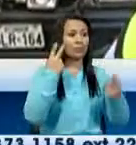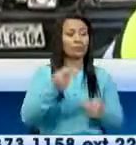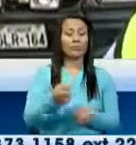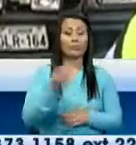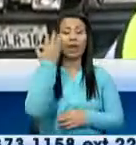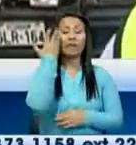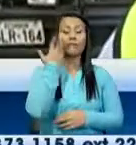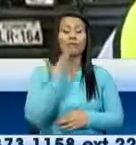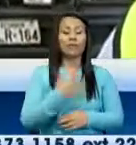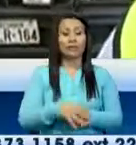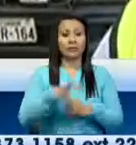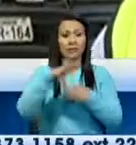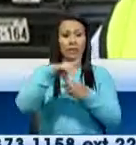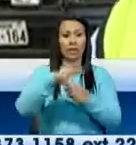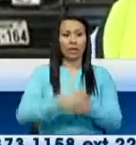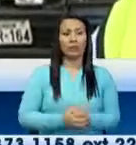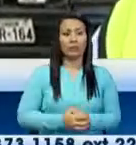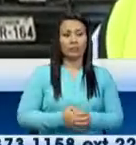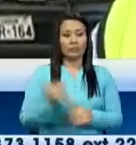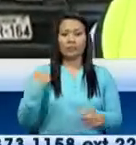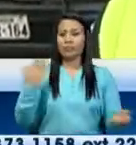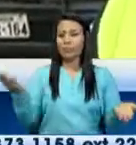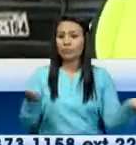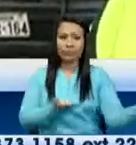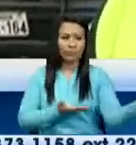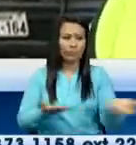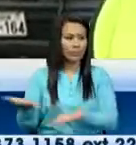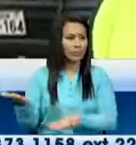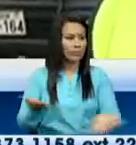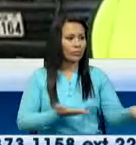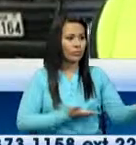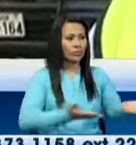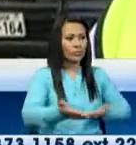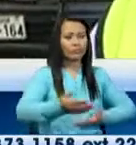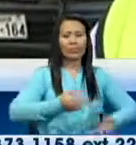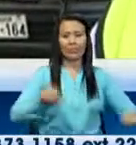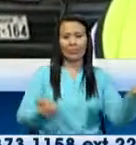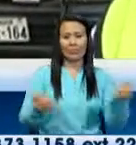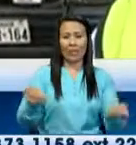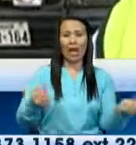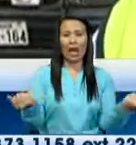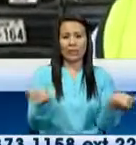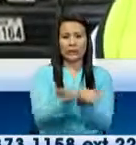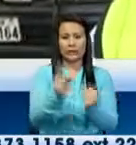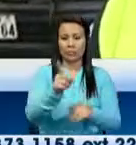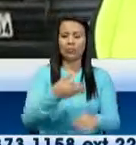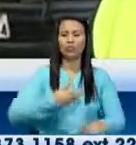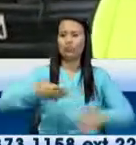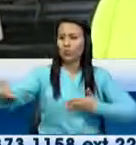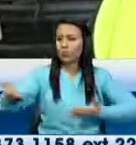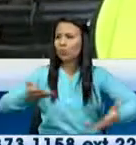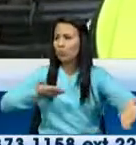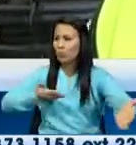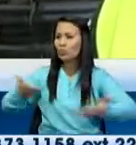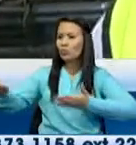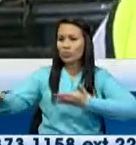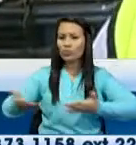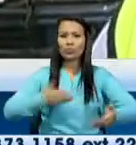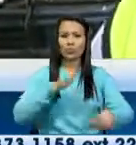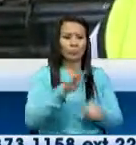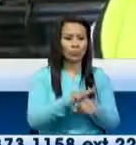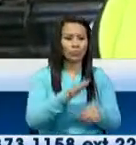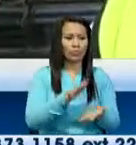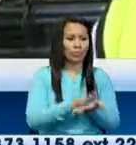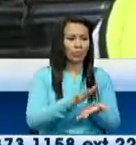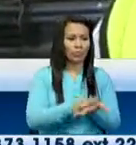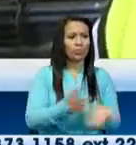del feriado, mantenerle lo que es la circulación normal, evitar lo que es contratiempos, darle más que